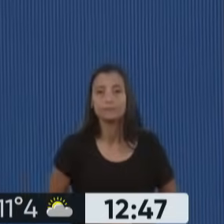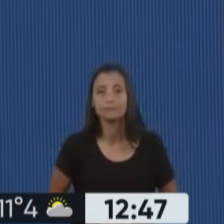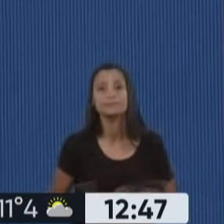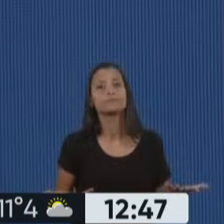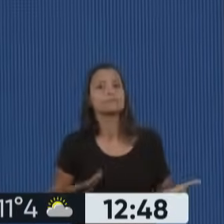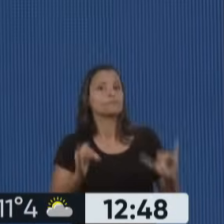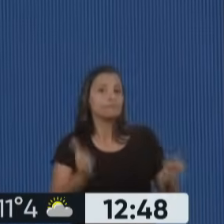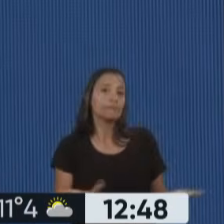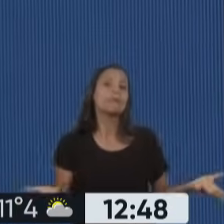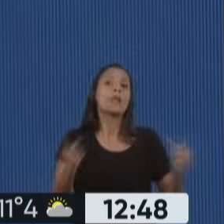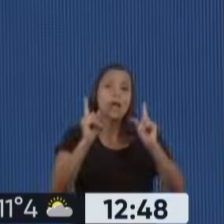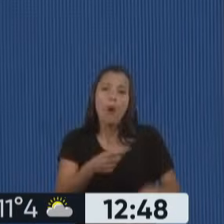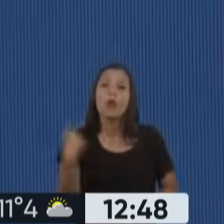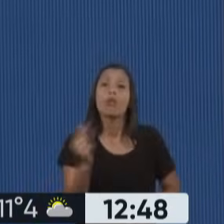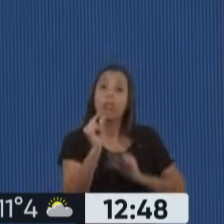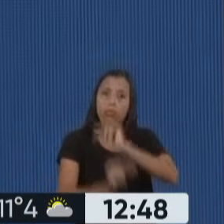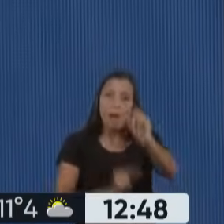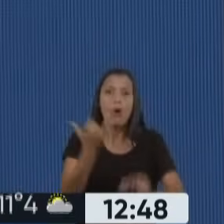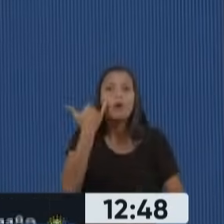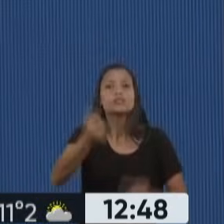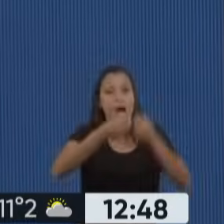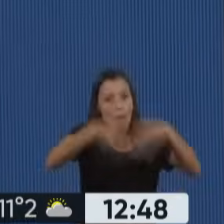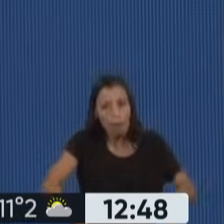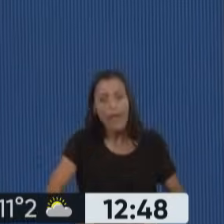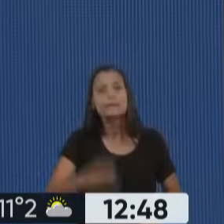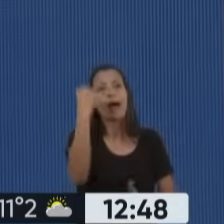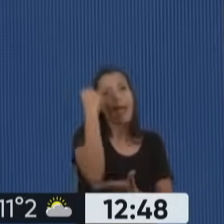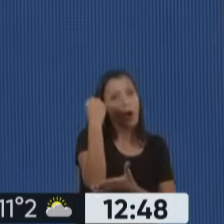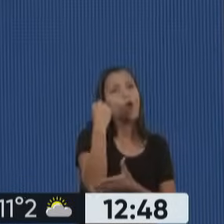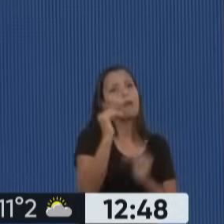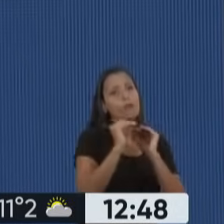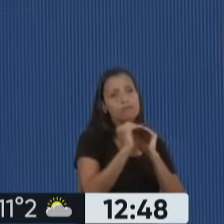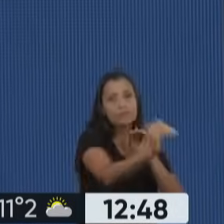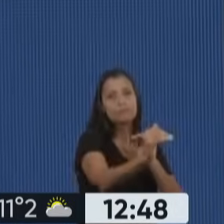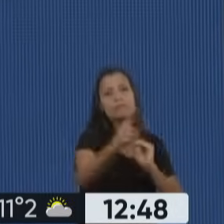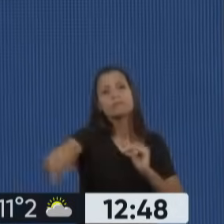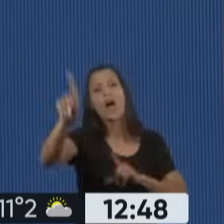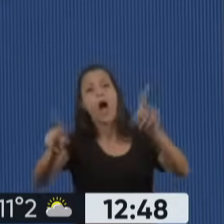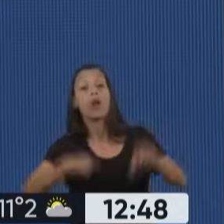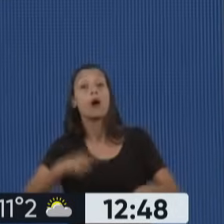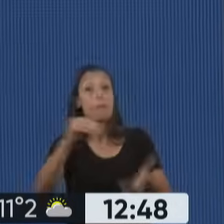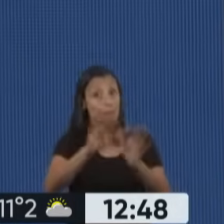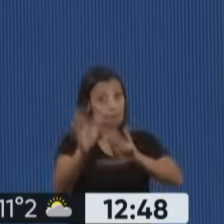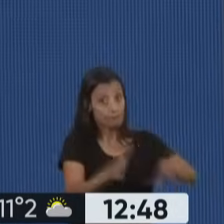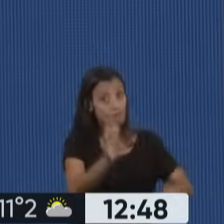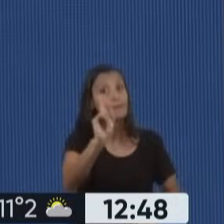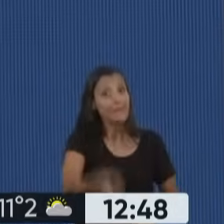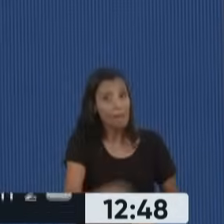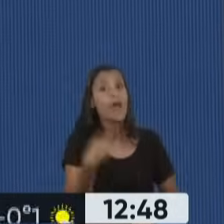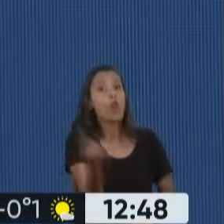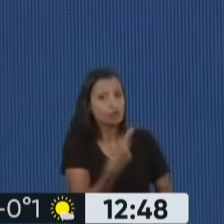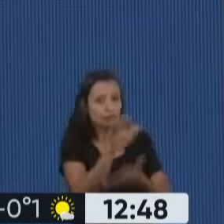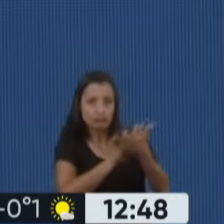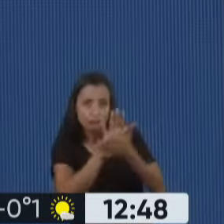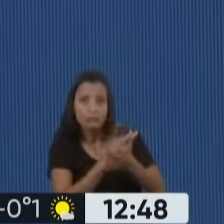Pero, claro, cuando empezamos a estabilizar, primero era que no bajábamos la inflación. Y además lo hicimos recomponiendo precios